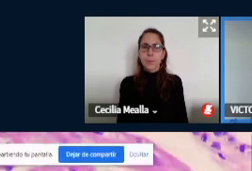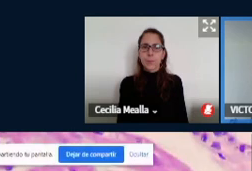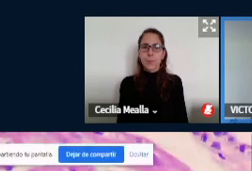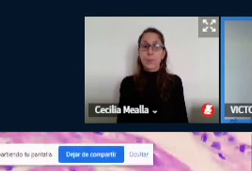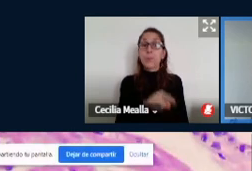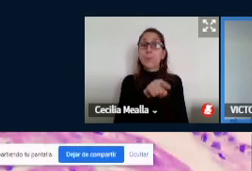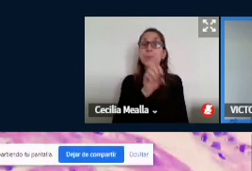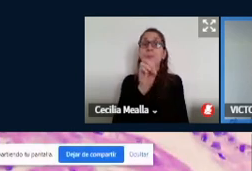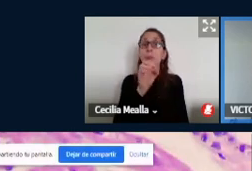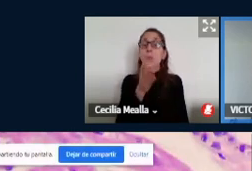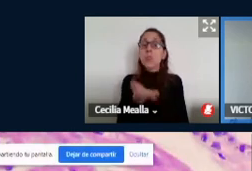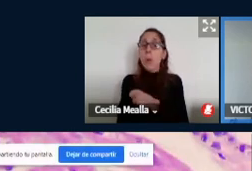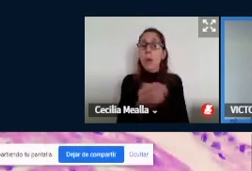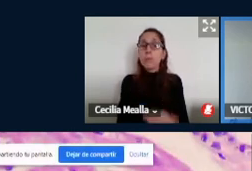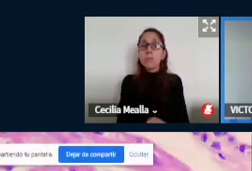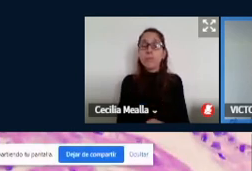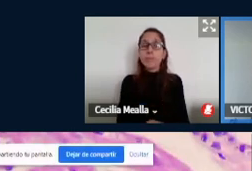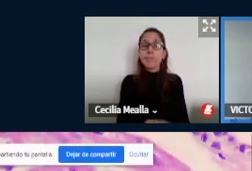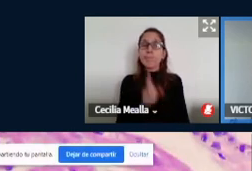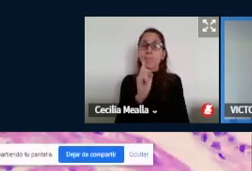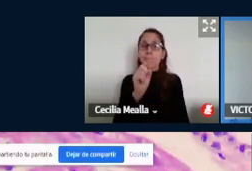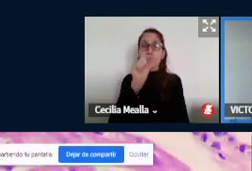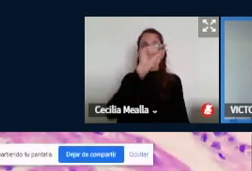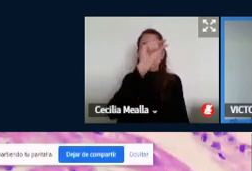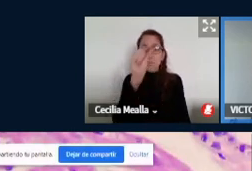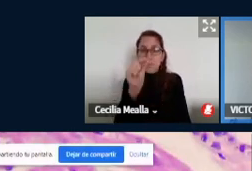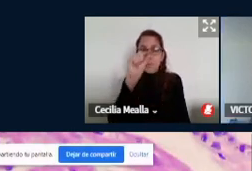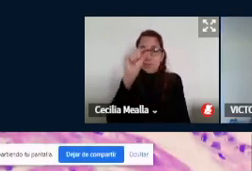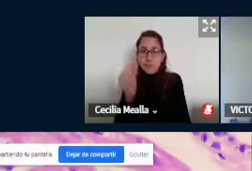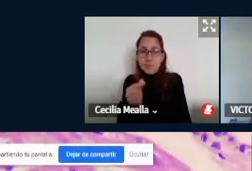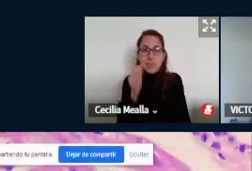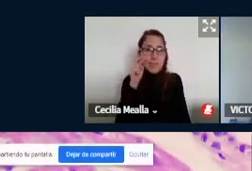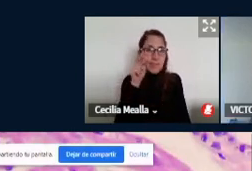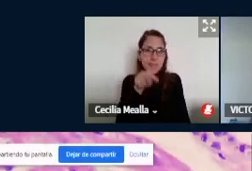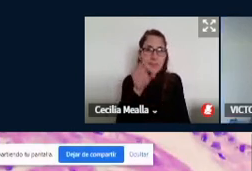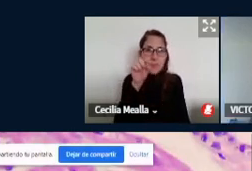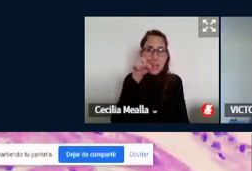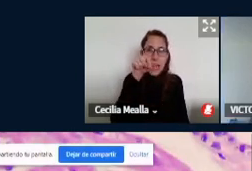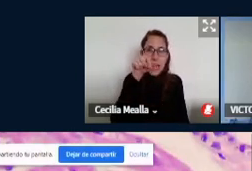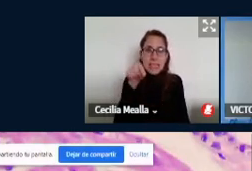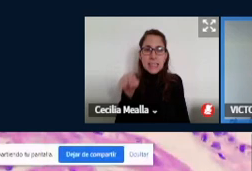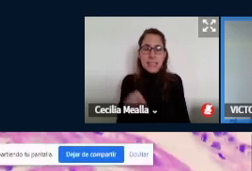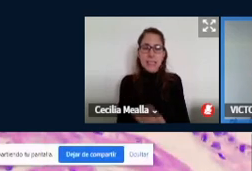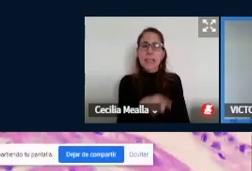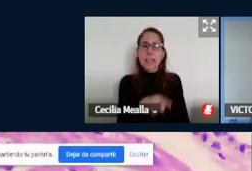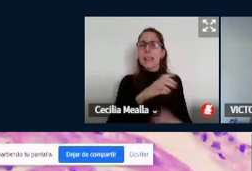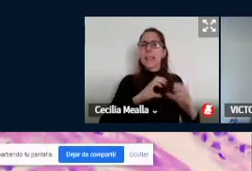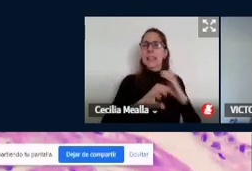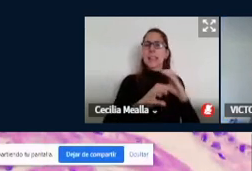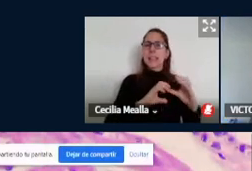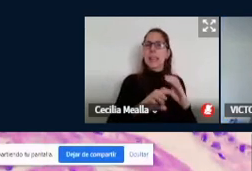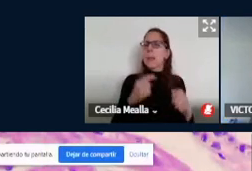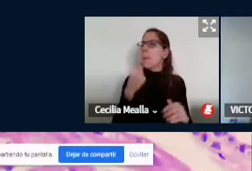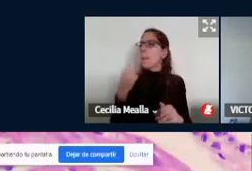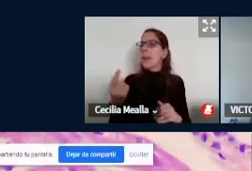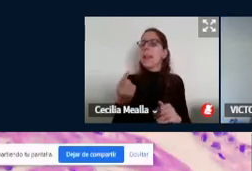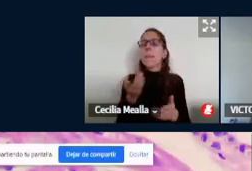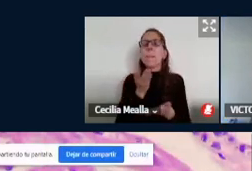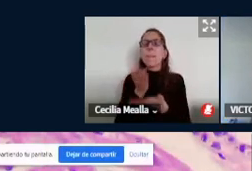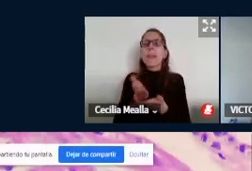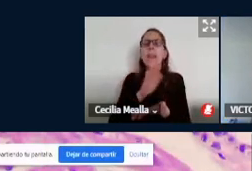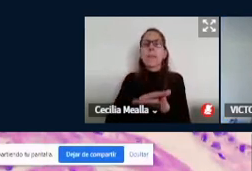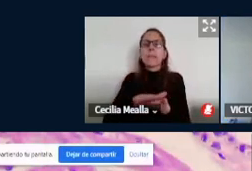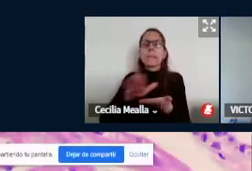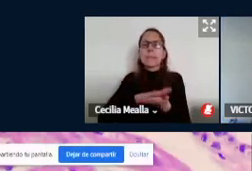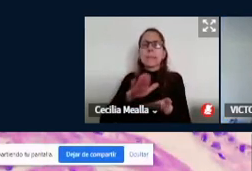¿Cómo se llama este tejido? Que se ven acá, estas rayitas. Acá Valentina dice si podemos repetir la pregunta porque